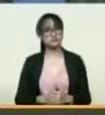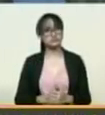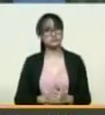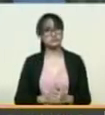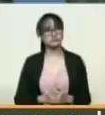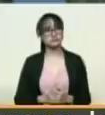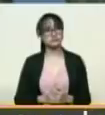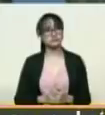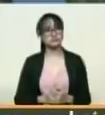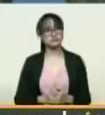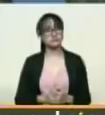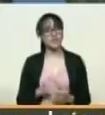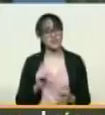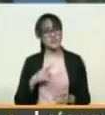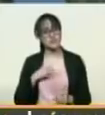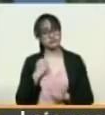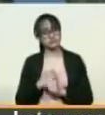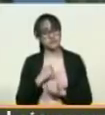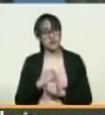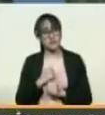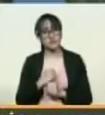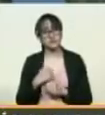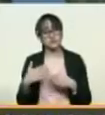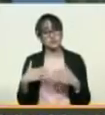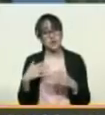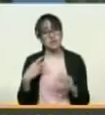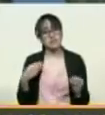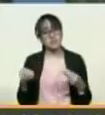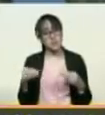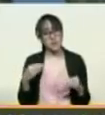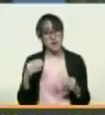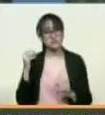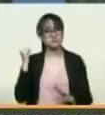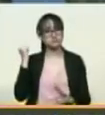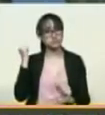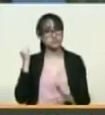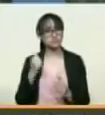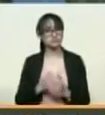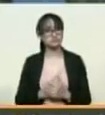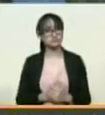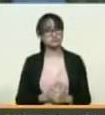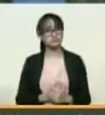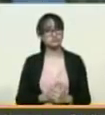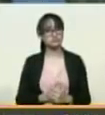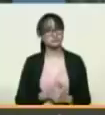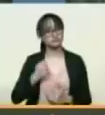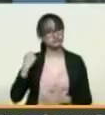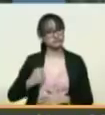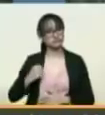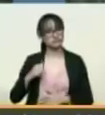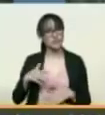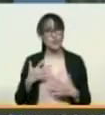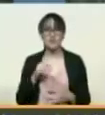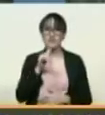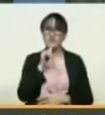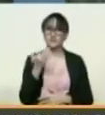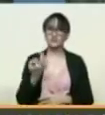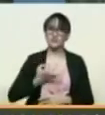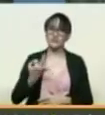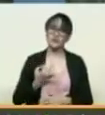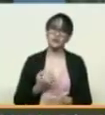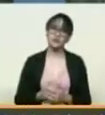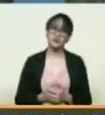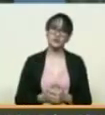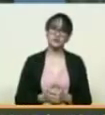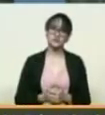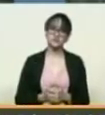hacer nuestro trabajo, el trabajo de la diplomacia, de insistir en decir cuál es la información real,